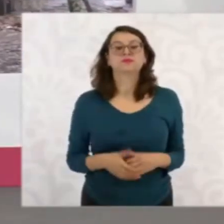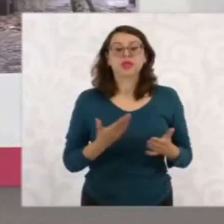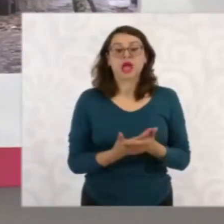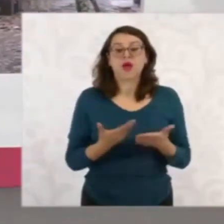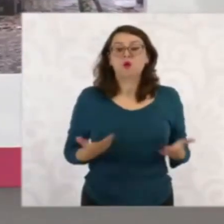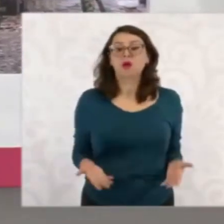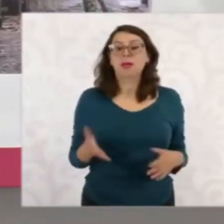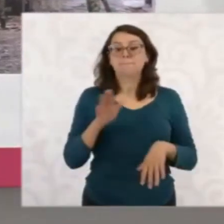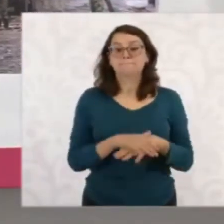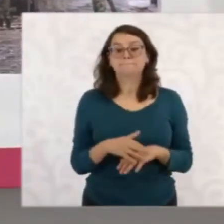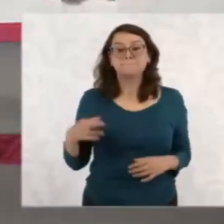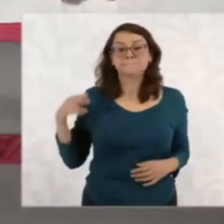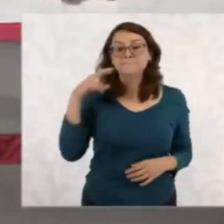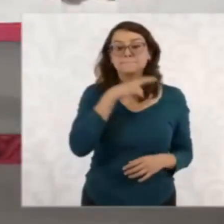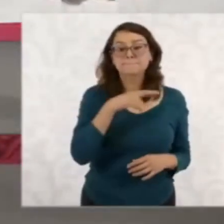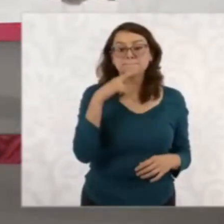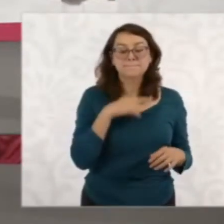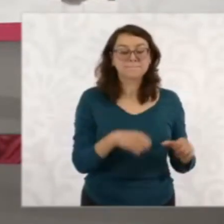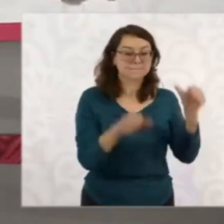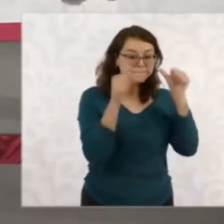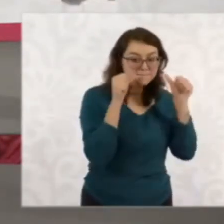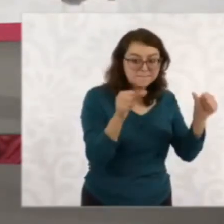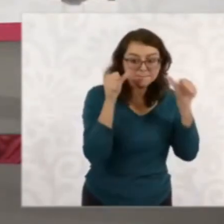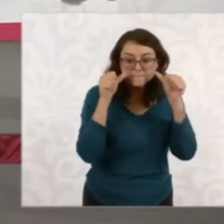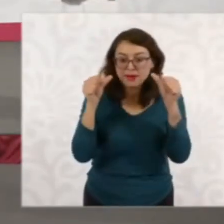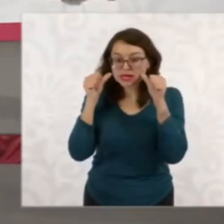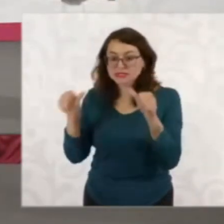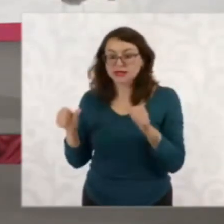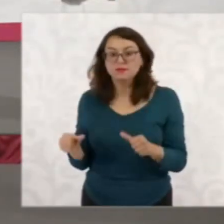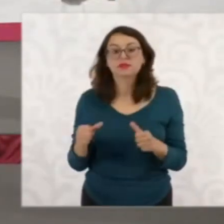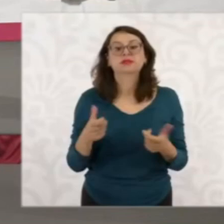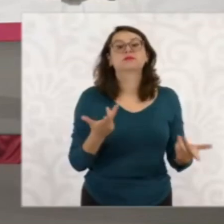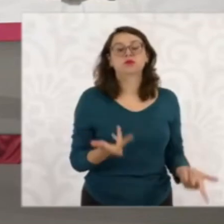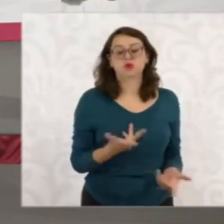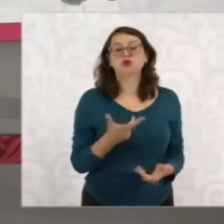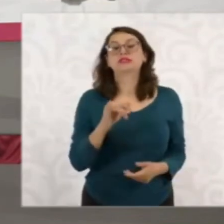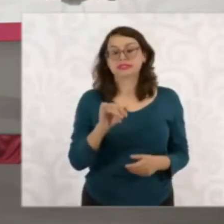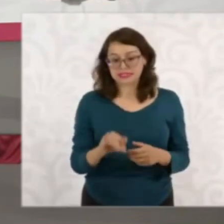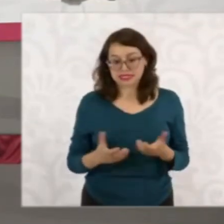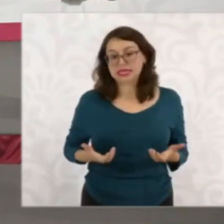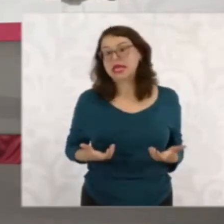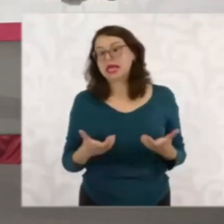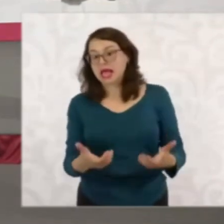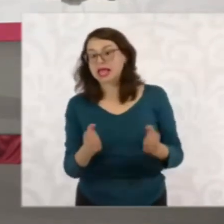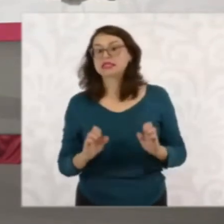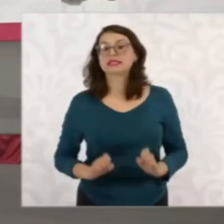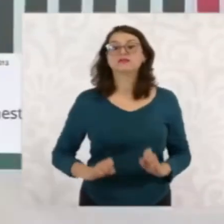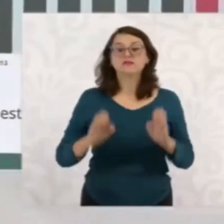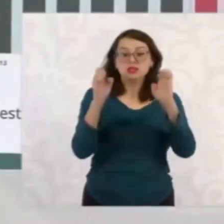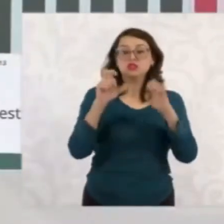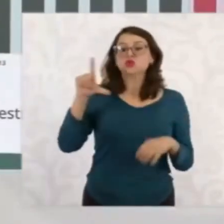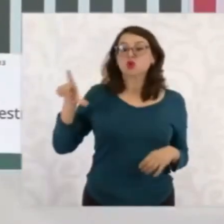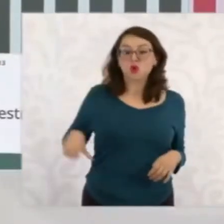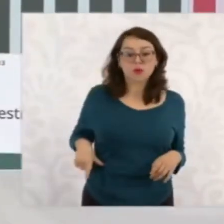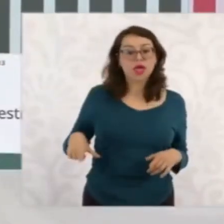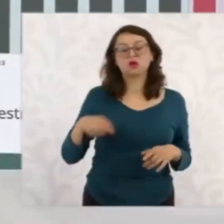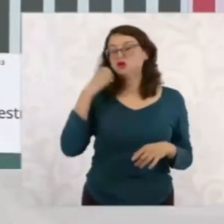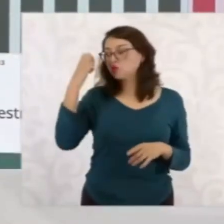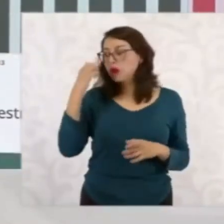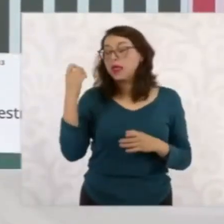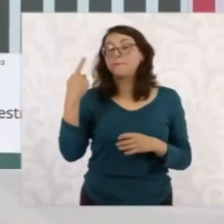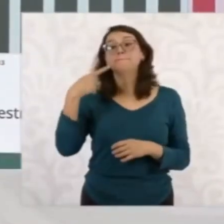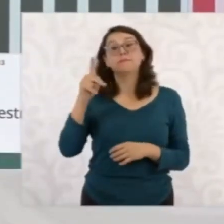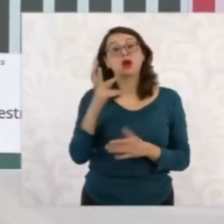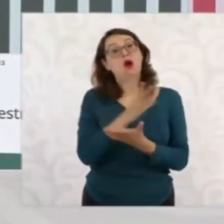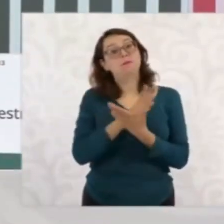se ayuda más, porque no solo se resuelve el problema de los bienes y servicios públicos, sino eso también incluye toda la ayuda de la gente